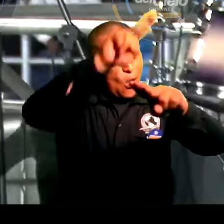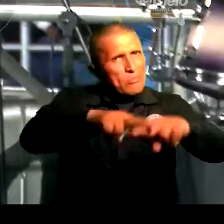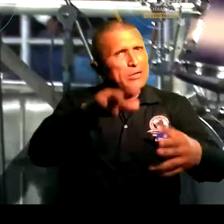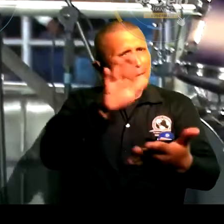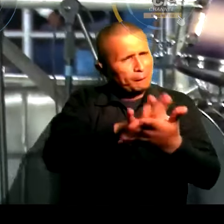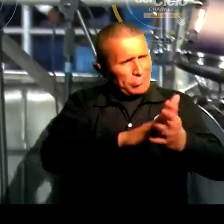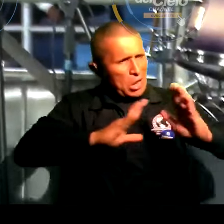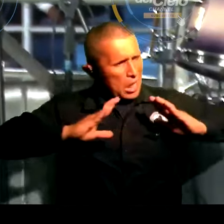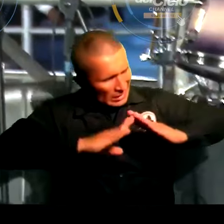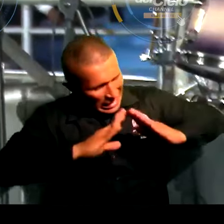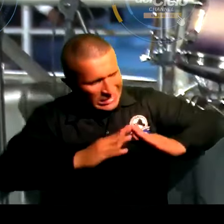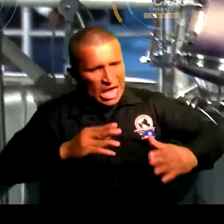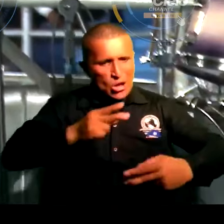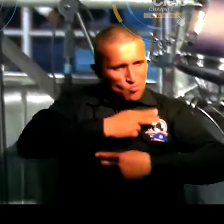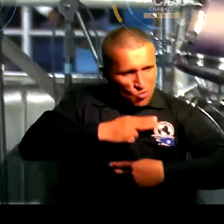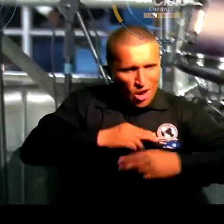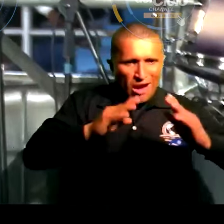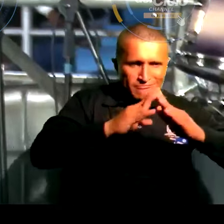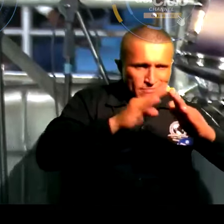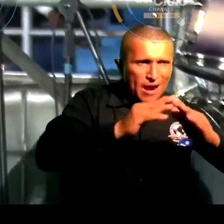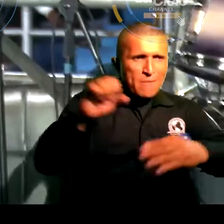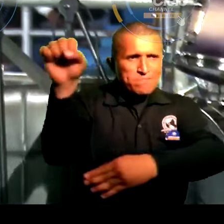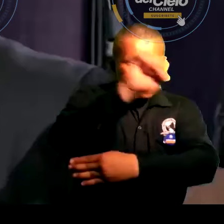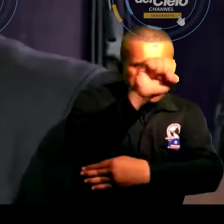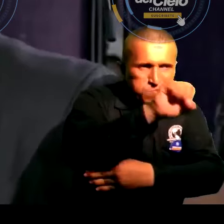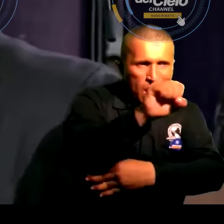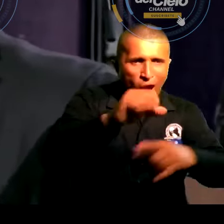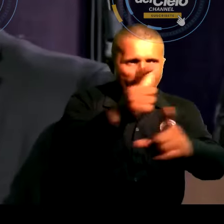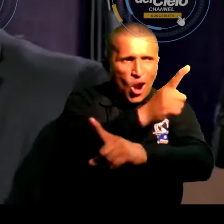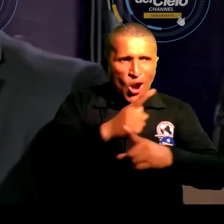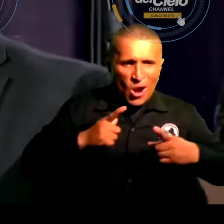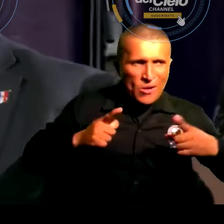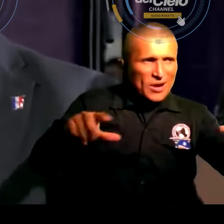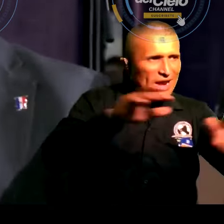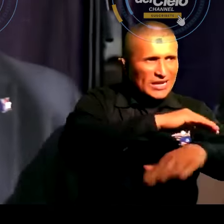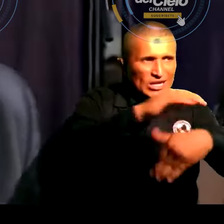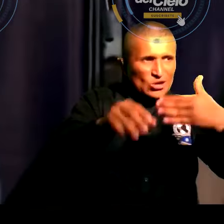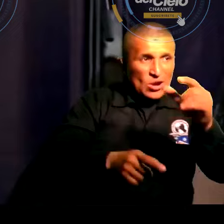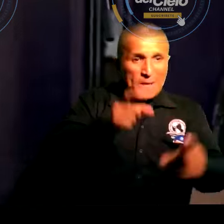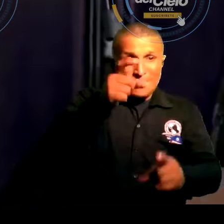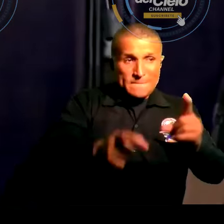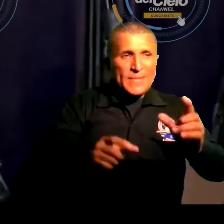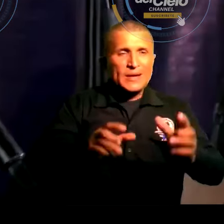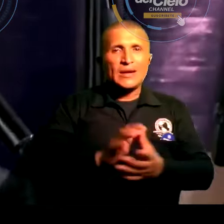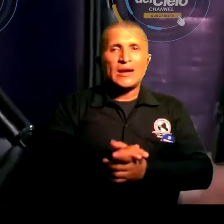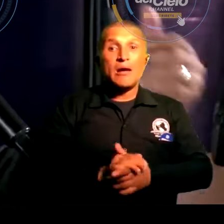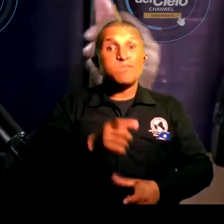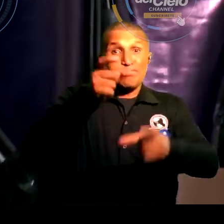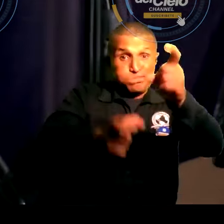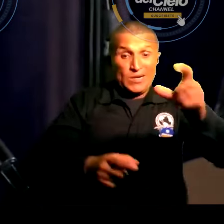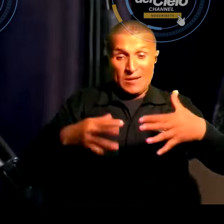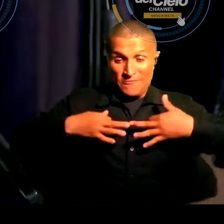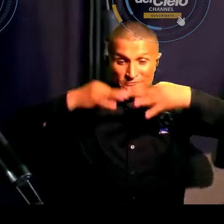materiales. Está el evangelio de la libertad, donde la persona puede hacer lo que